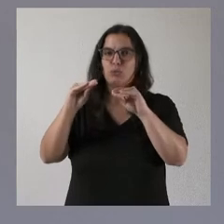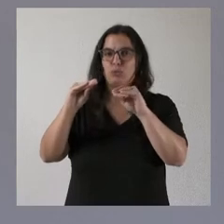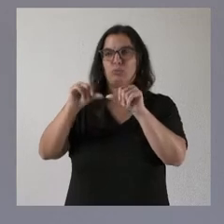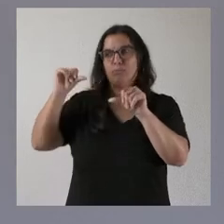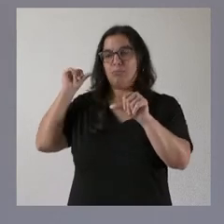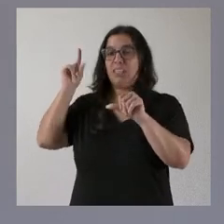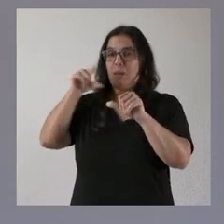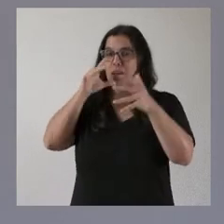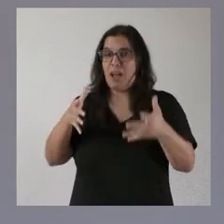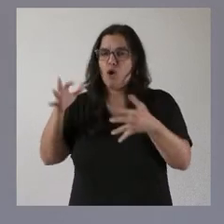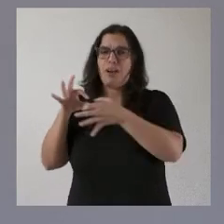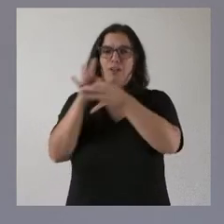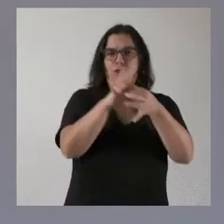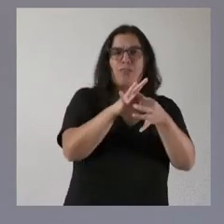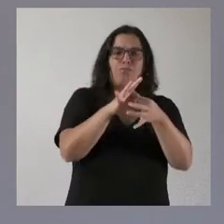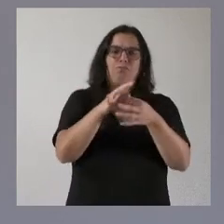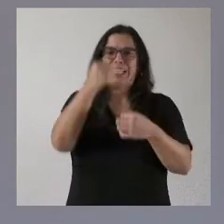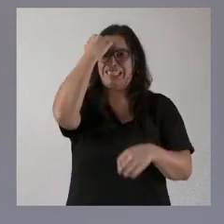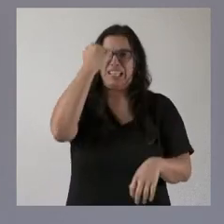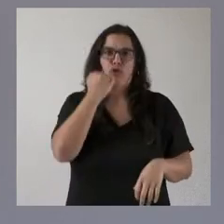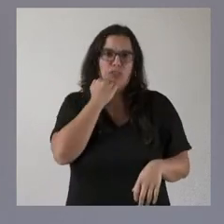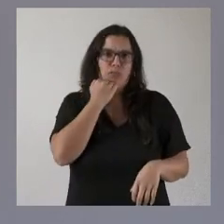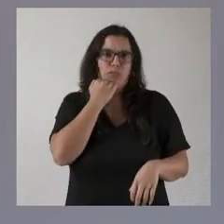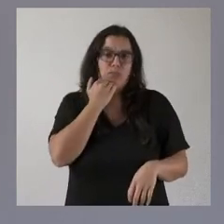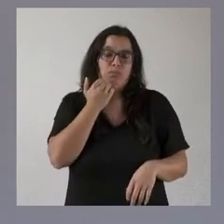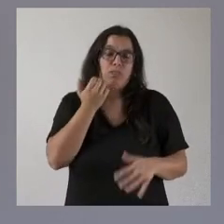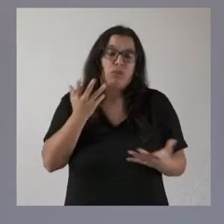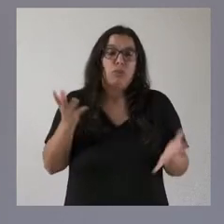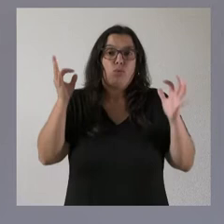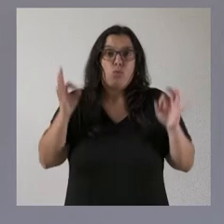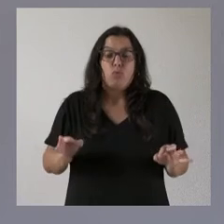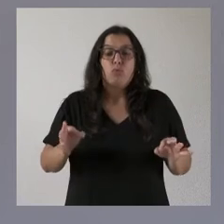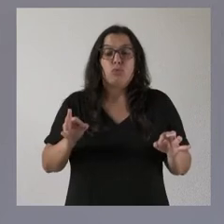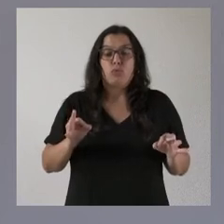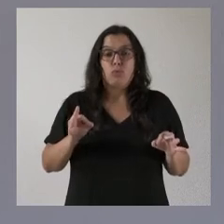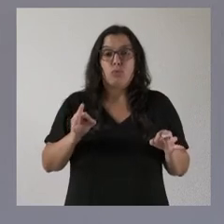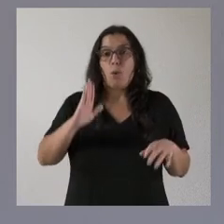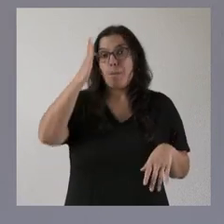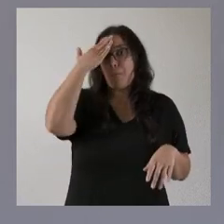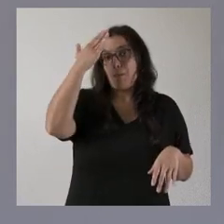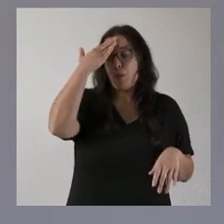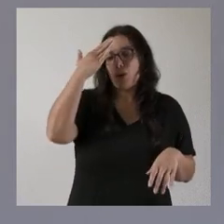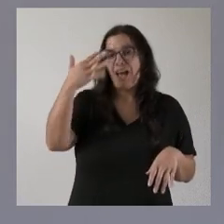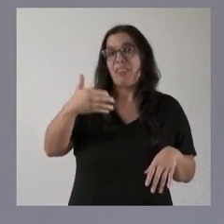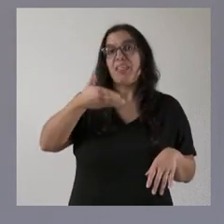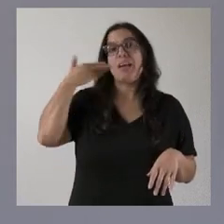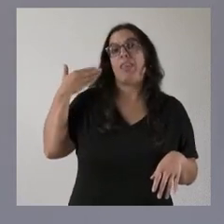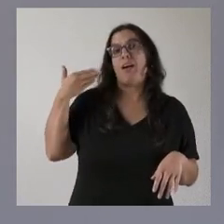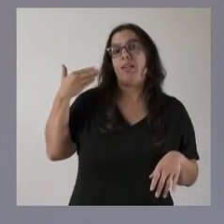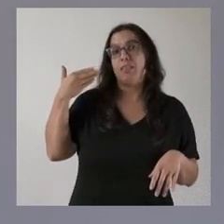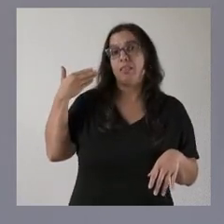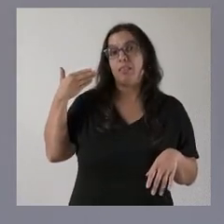con el terrorismo y por tanto que justo se vincule la memoria y la dignidad